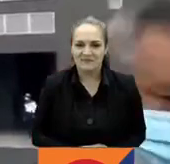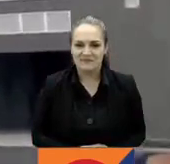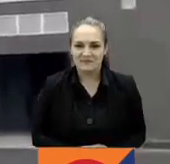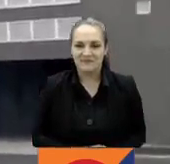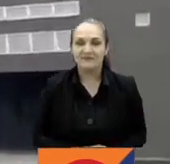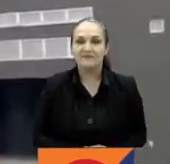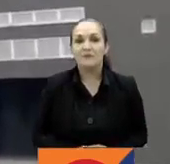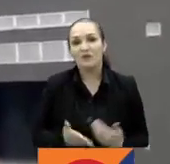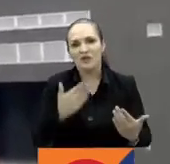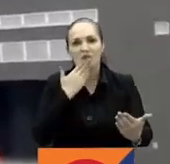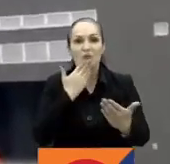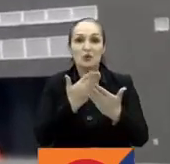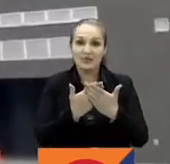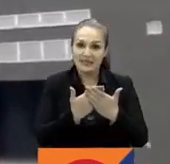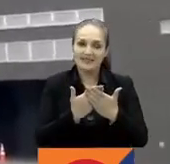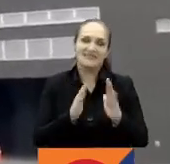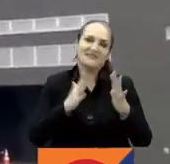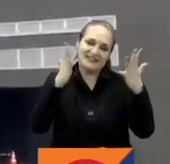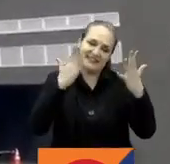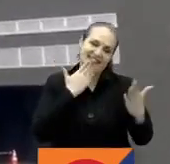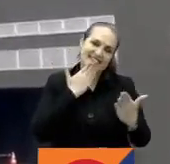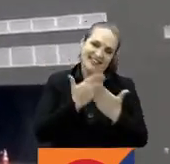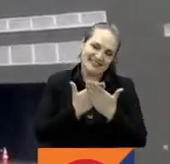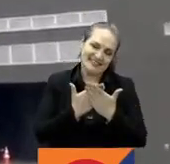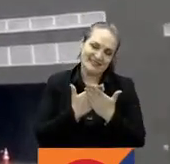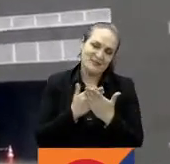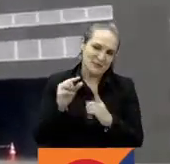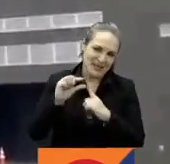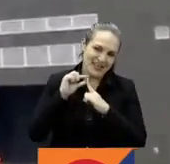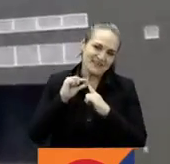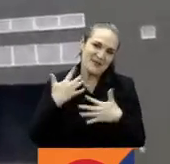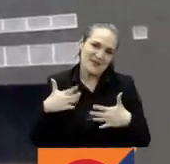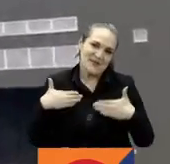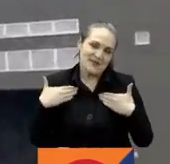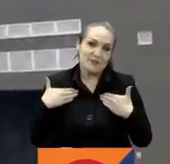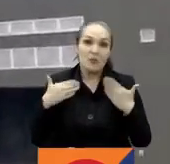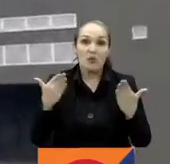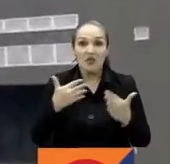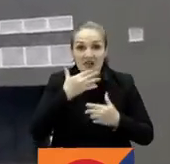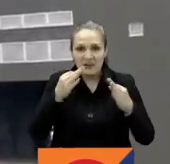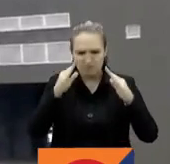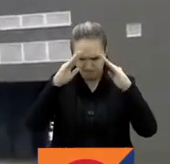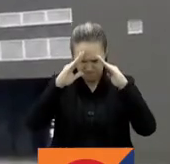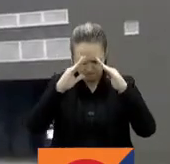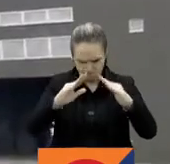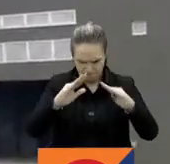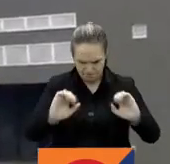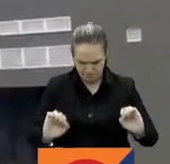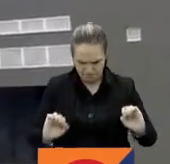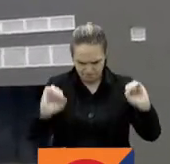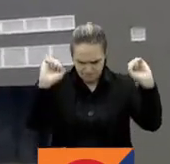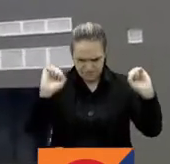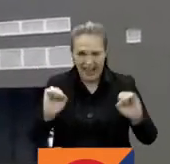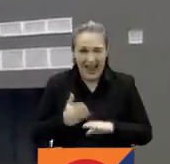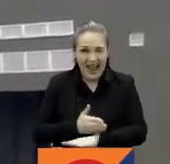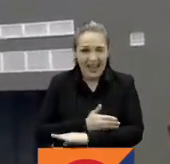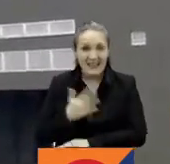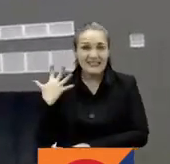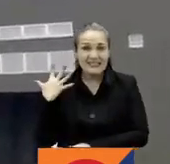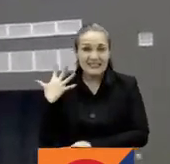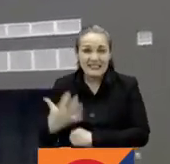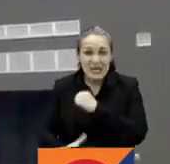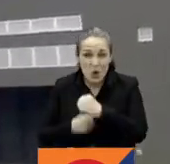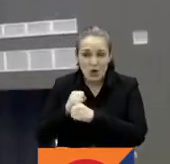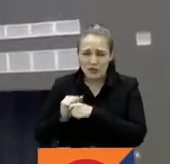todo, muchísimas gracias por las felicitaciones. Bueno, la verdad que estábamos muy enfocados, muy concentrados. Trabajamos 5 años muy